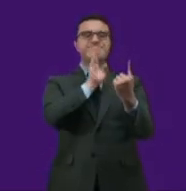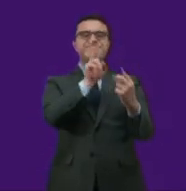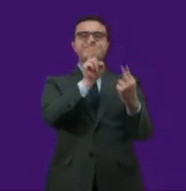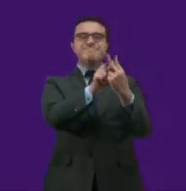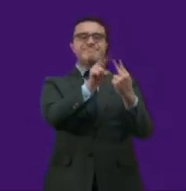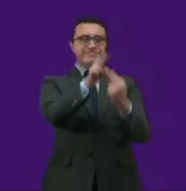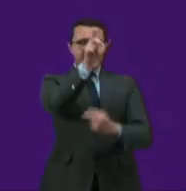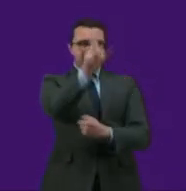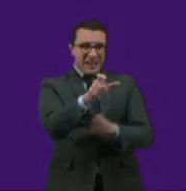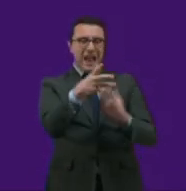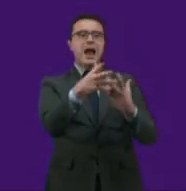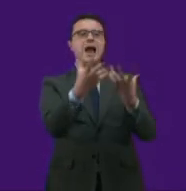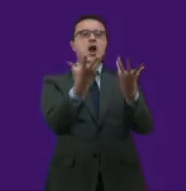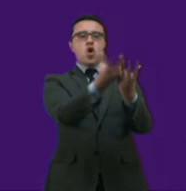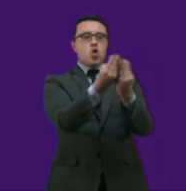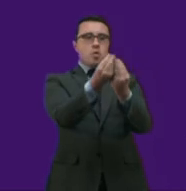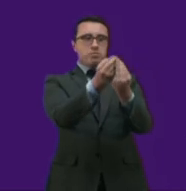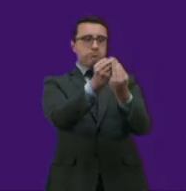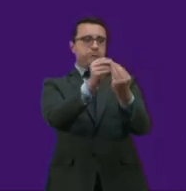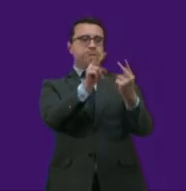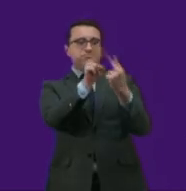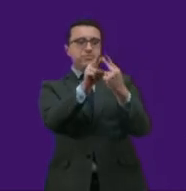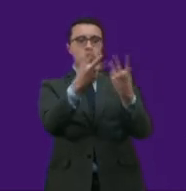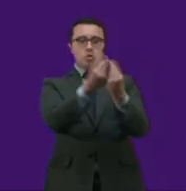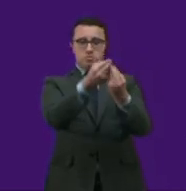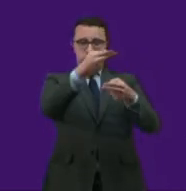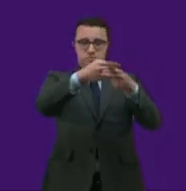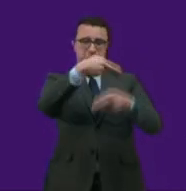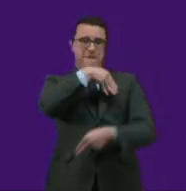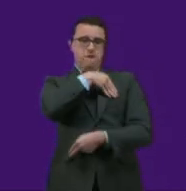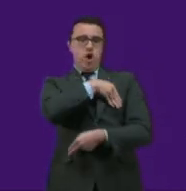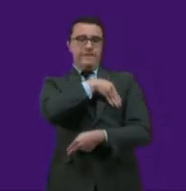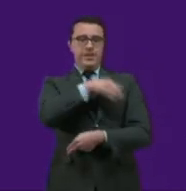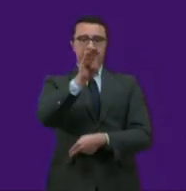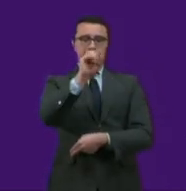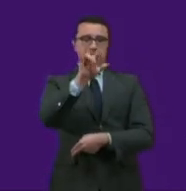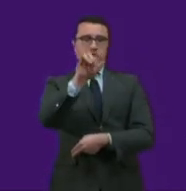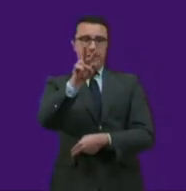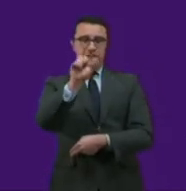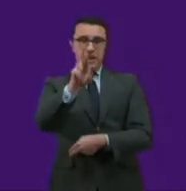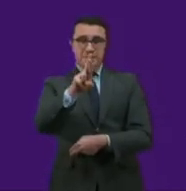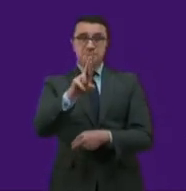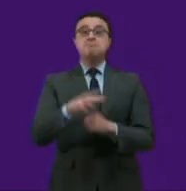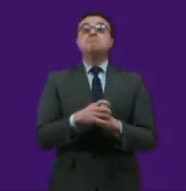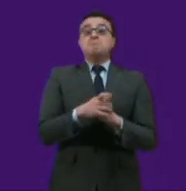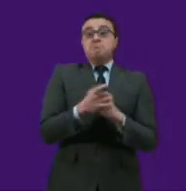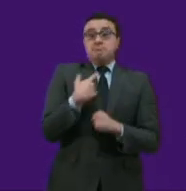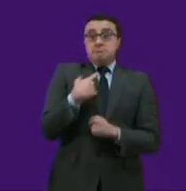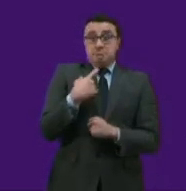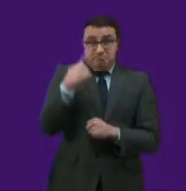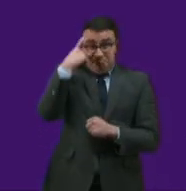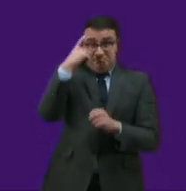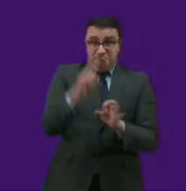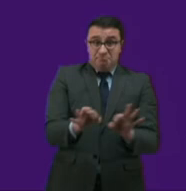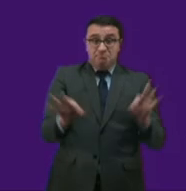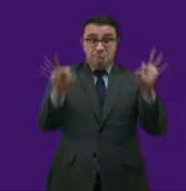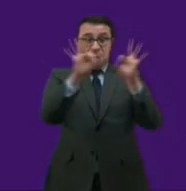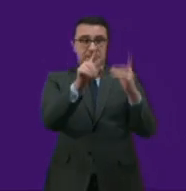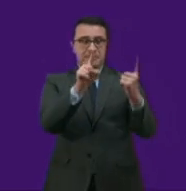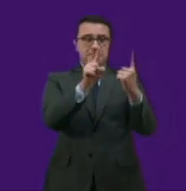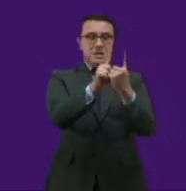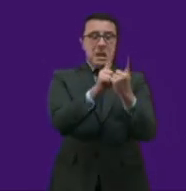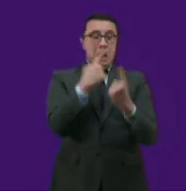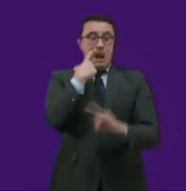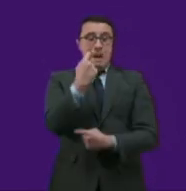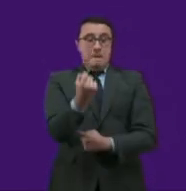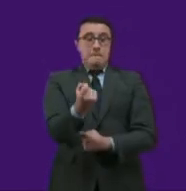al Grupo Bolívar, y esa es una gran recomendación. O sea, creo para nosotros ellos fueron pues parte de nuestros primeros